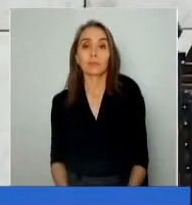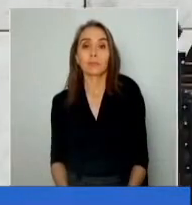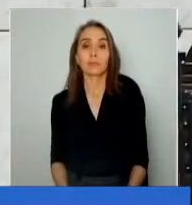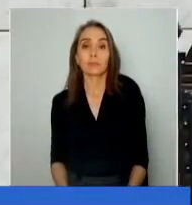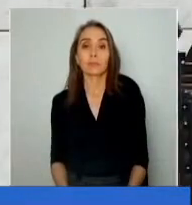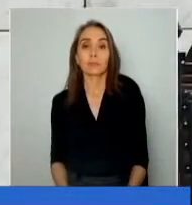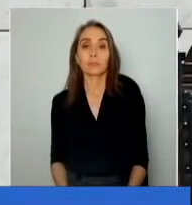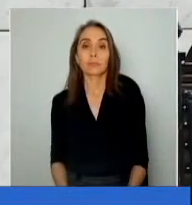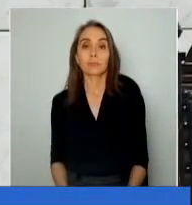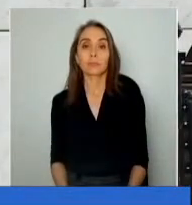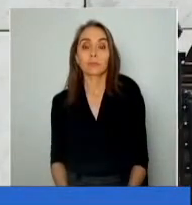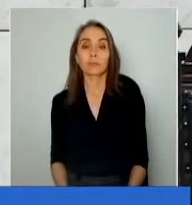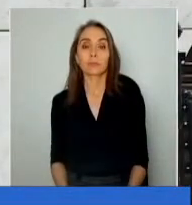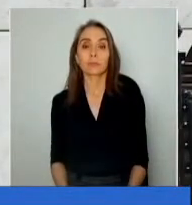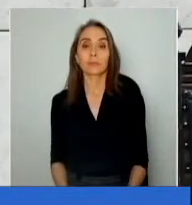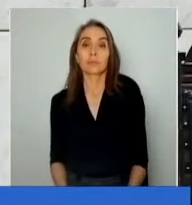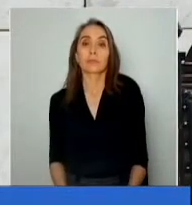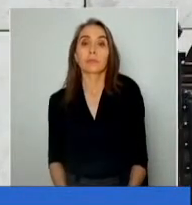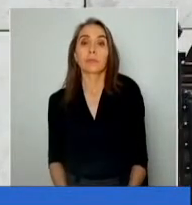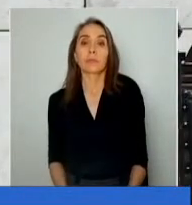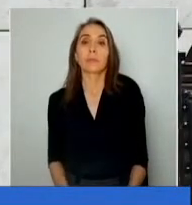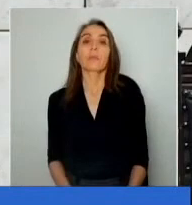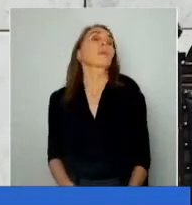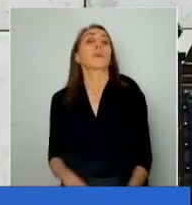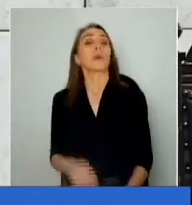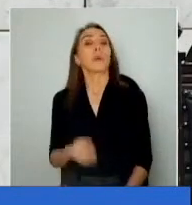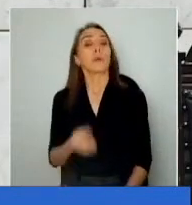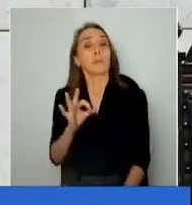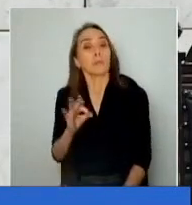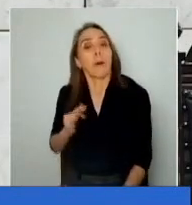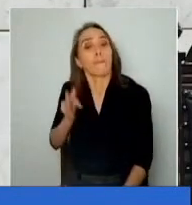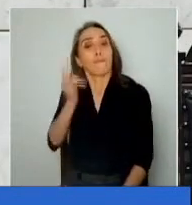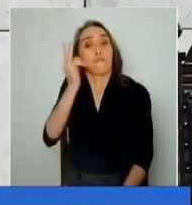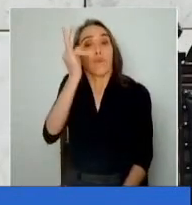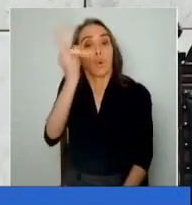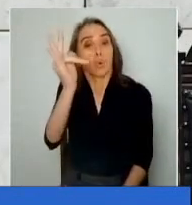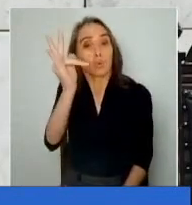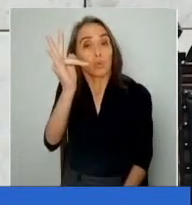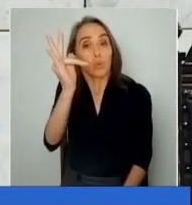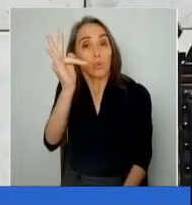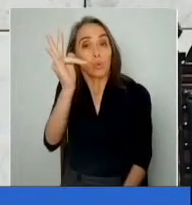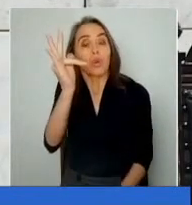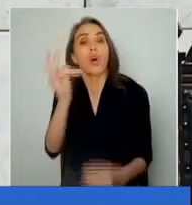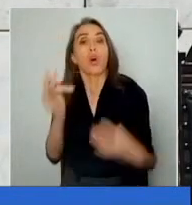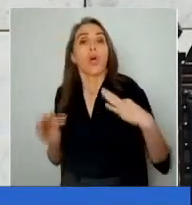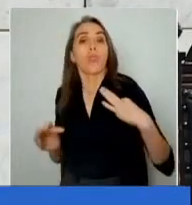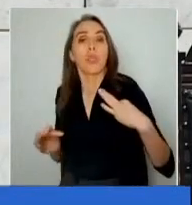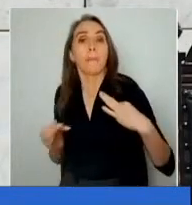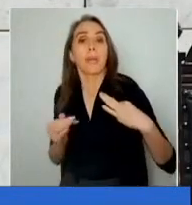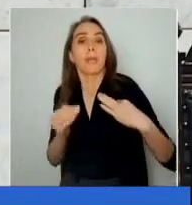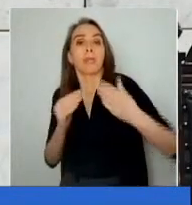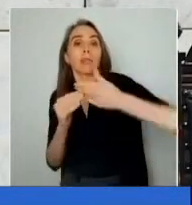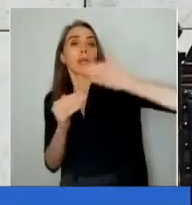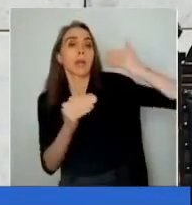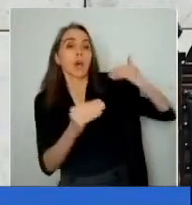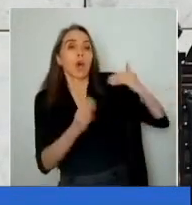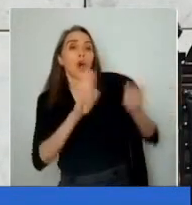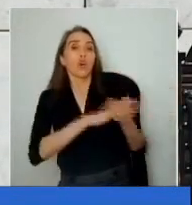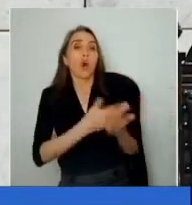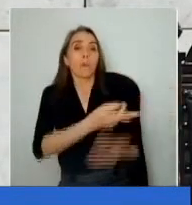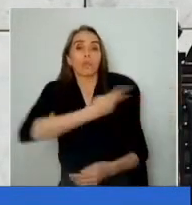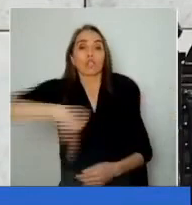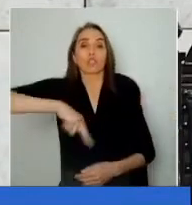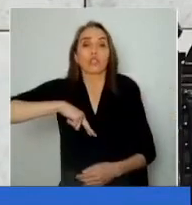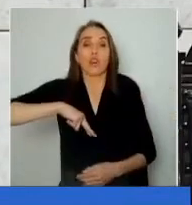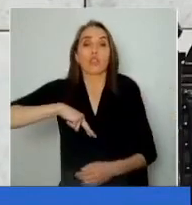parte importante del futuro se juega por la calidad de nuestros liderazgos y nosotros no somos capaces de